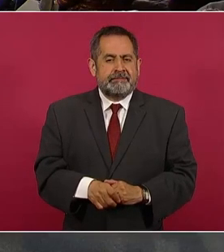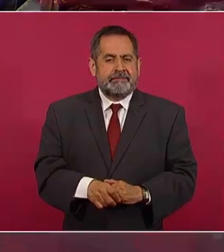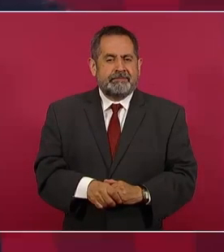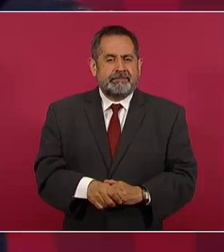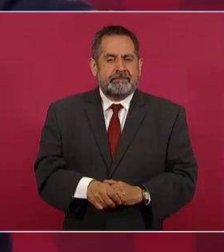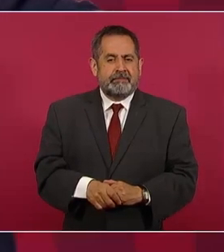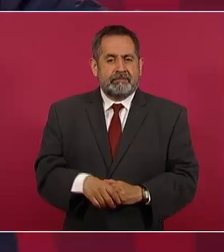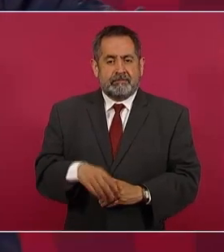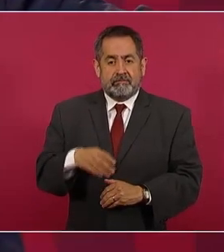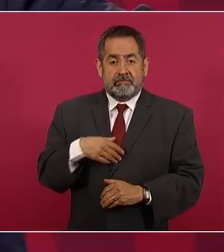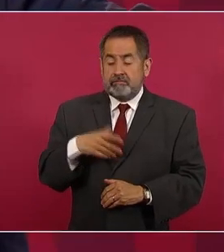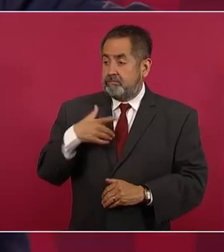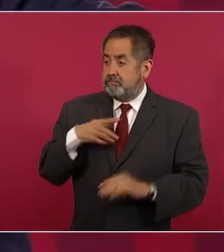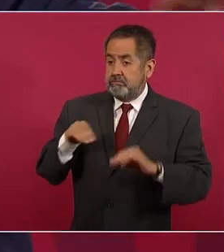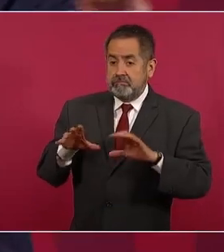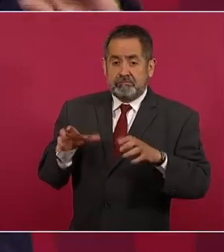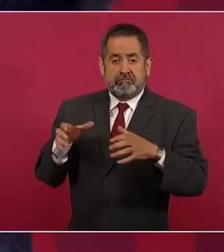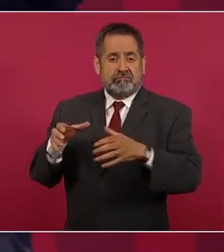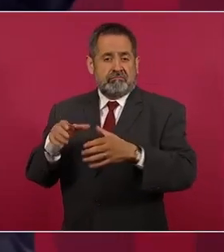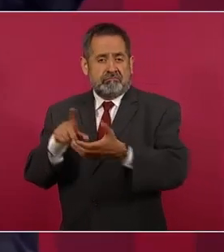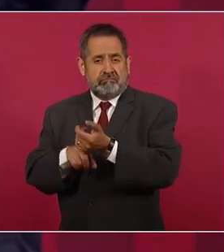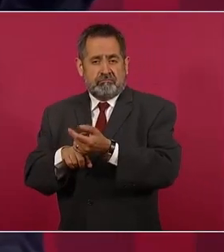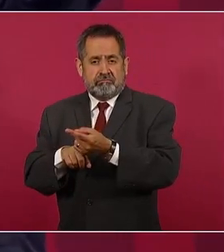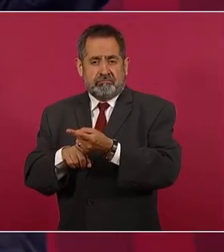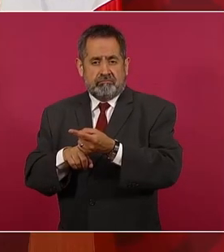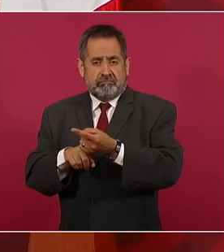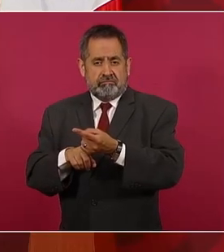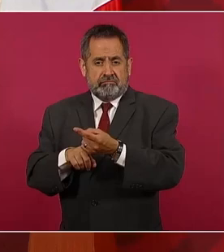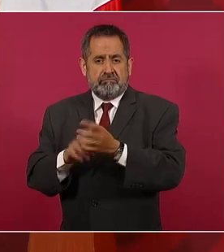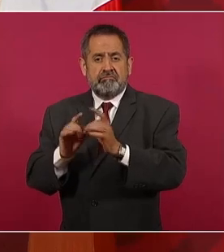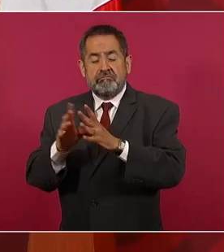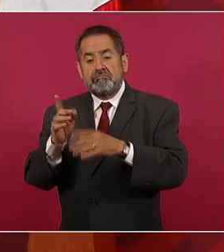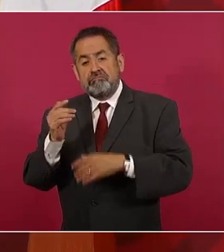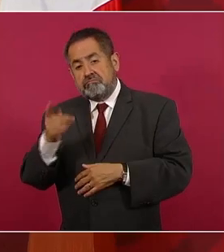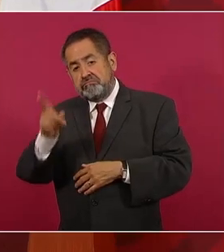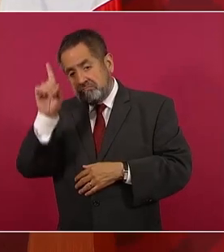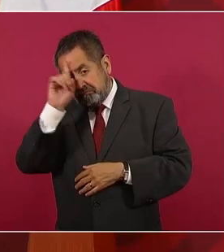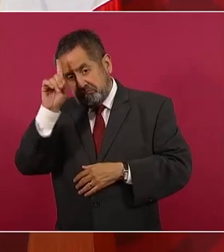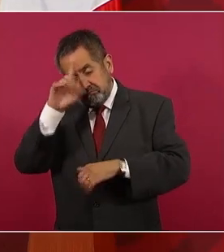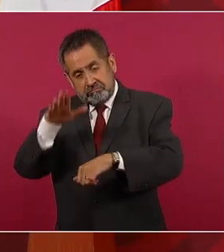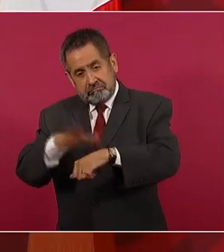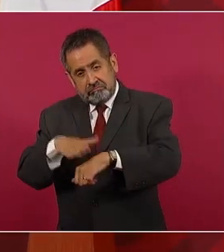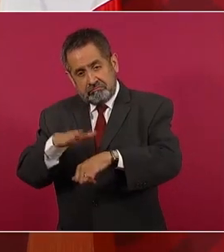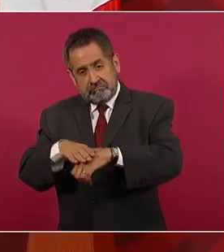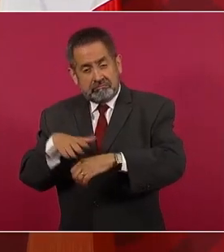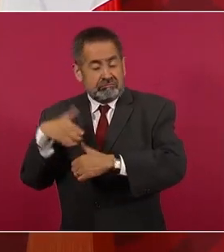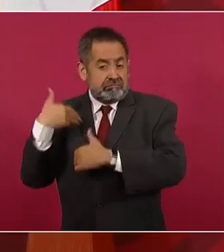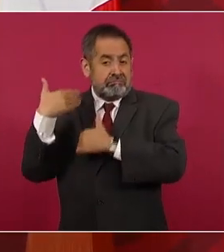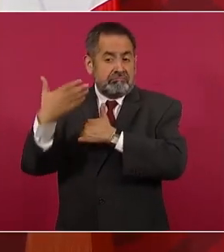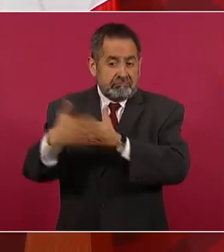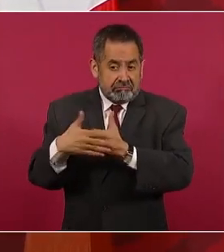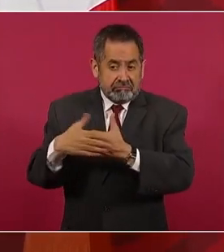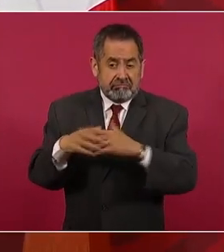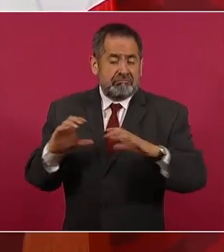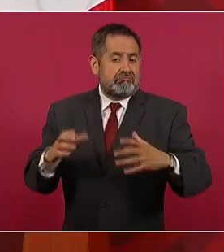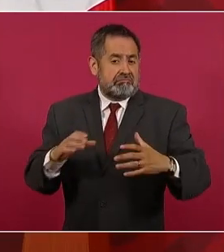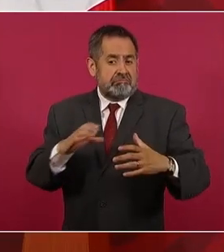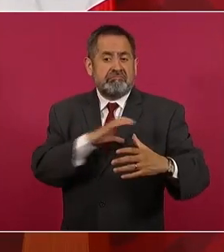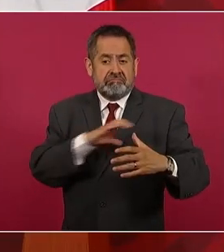Como yo pertenezco a un movimiento, de repente voy a recomendar que quien vaya a ser candidato